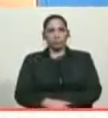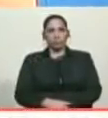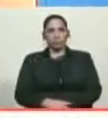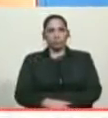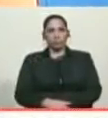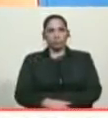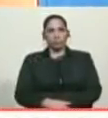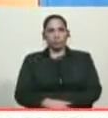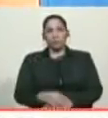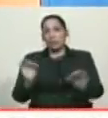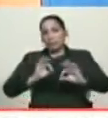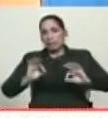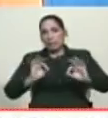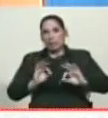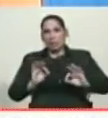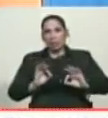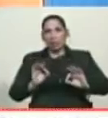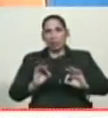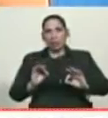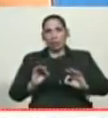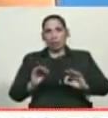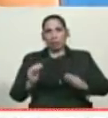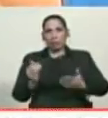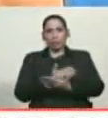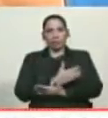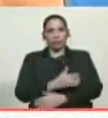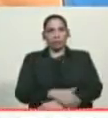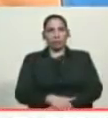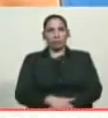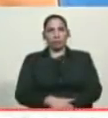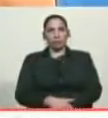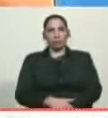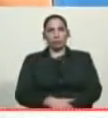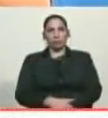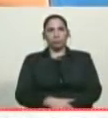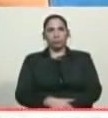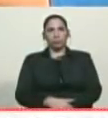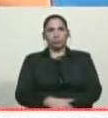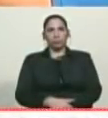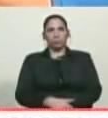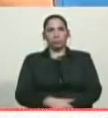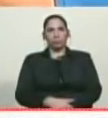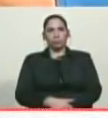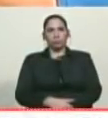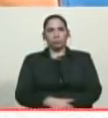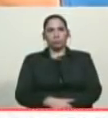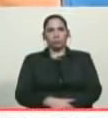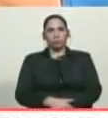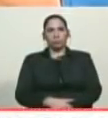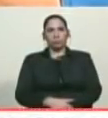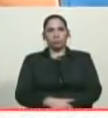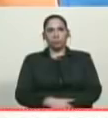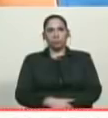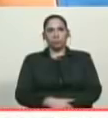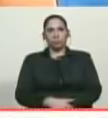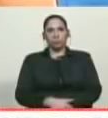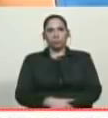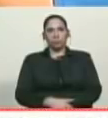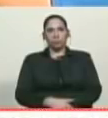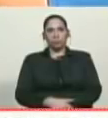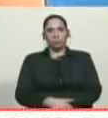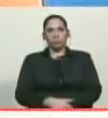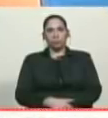nada va a ser por la fuerza, nada va a ser por la fuerza, al contrario, aquí todo va a fluir en paz y en tranquilidad. Y los que han dicho que las muertes de los seres